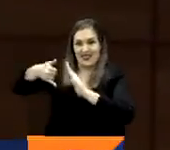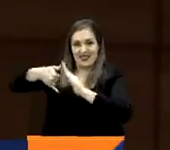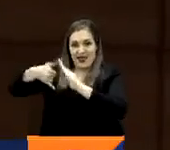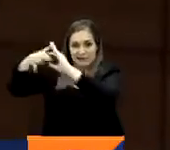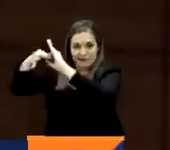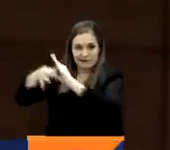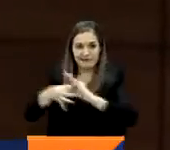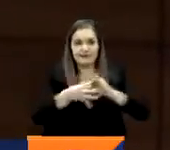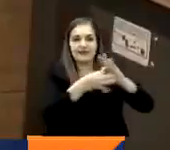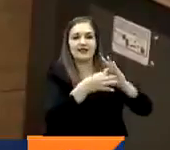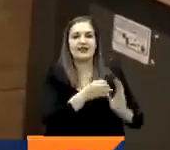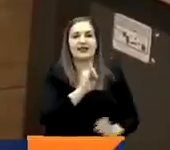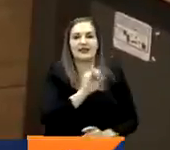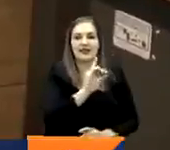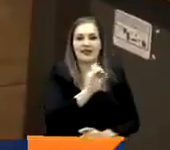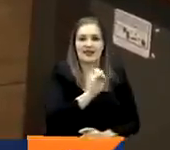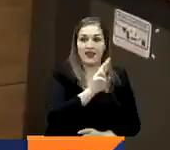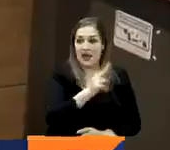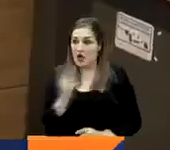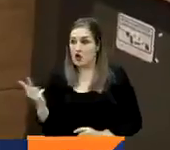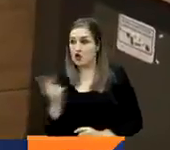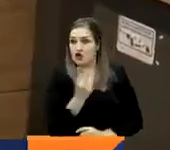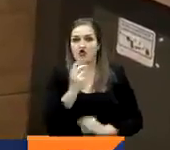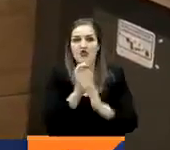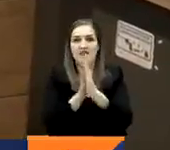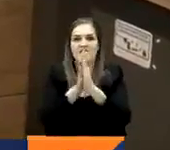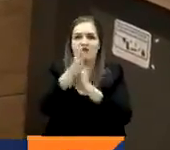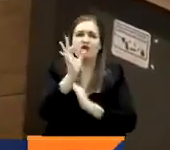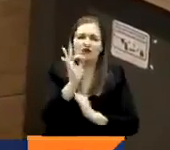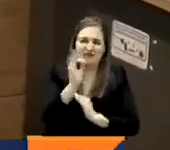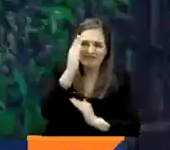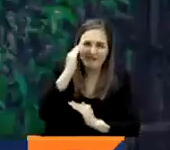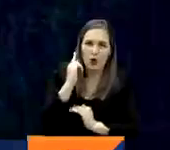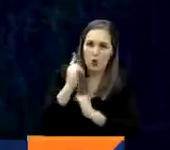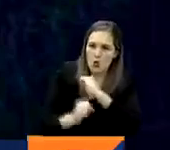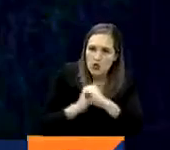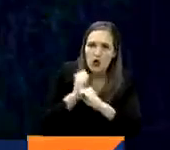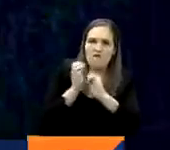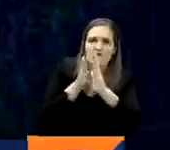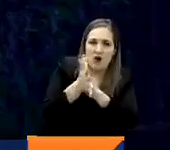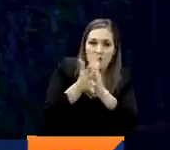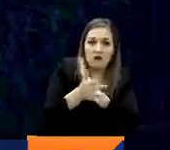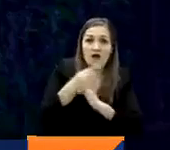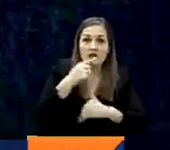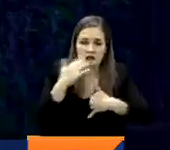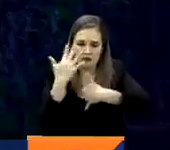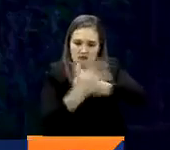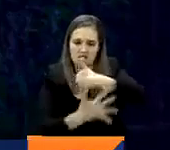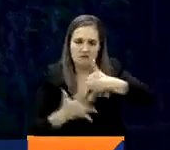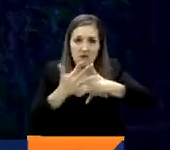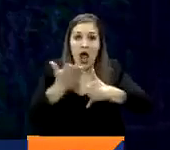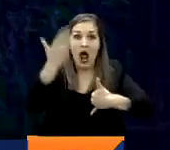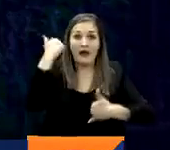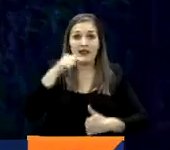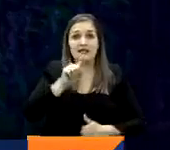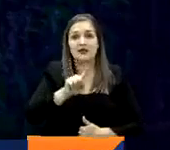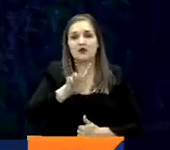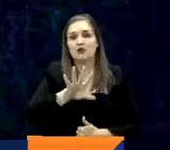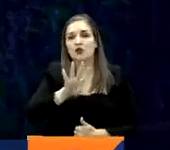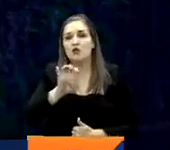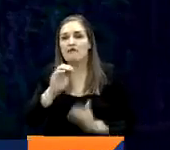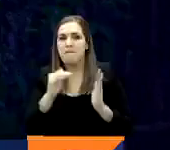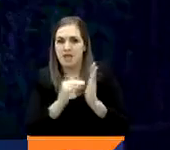8% en deforestación el informe que presenta en cada año muestra que la cifra pasó de 159 mil hectáreas en 2019